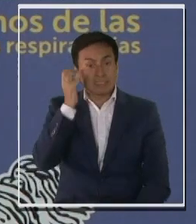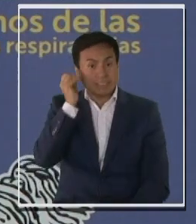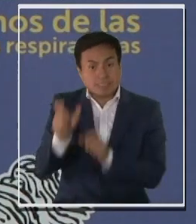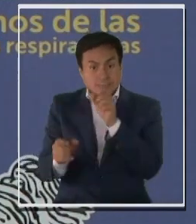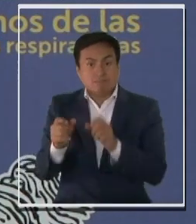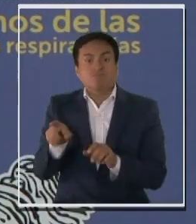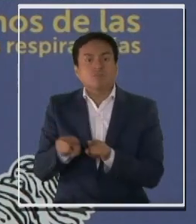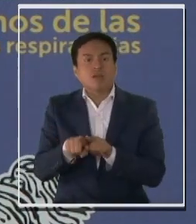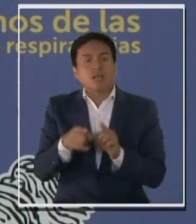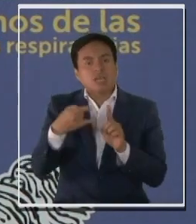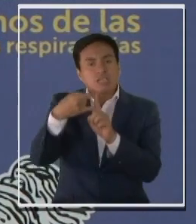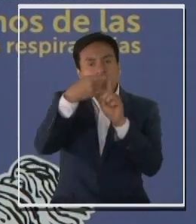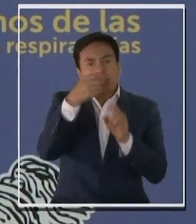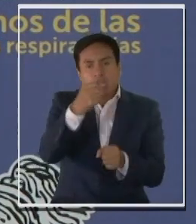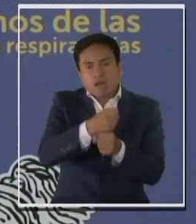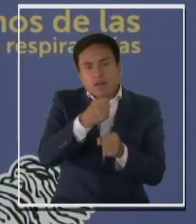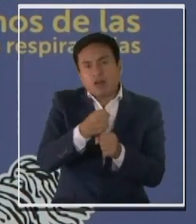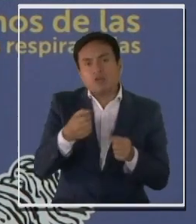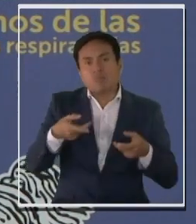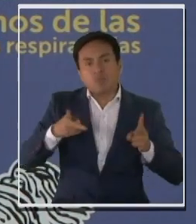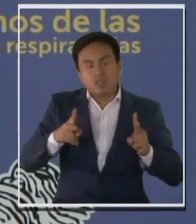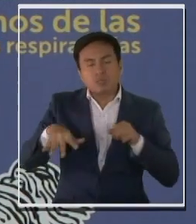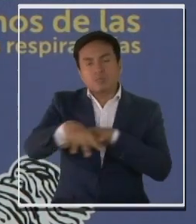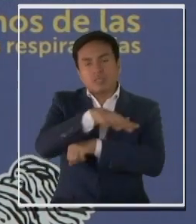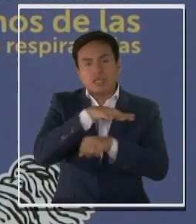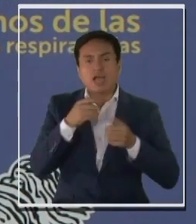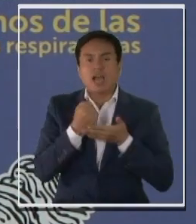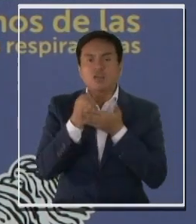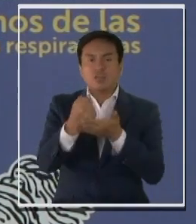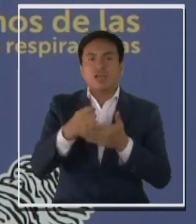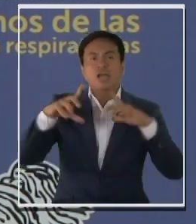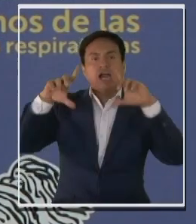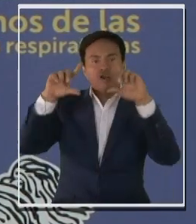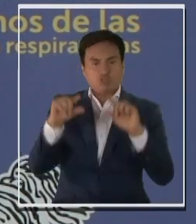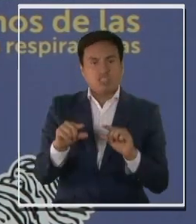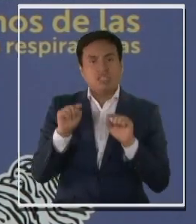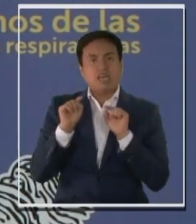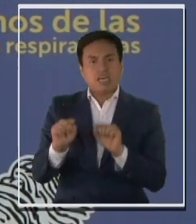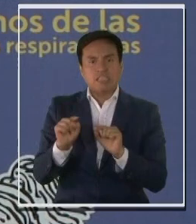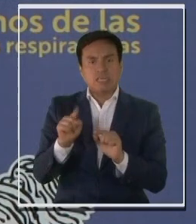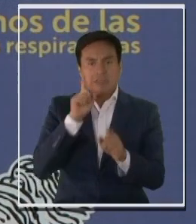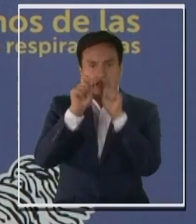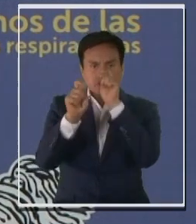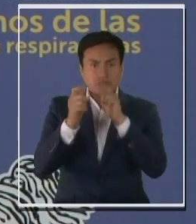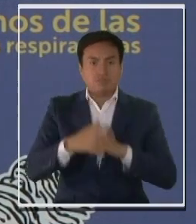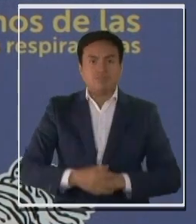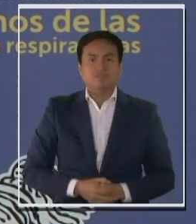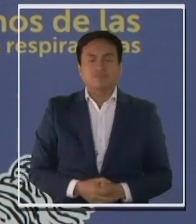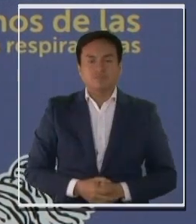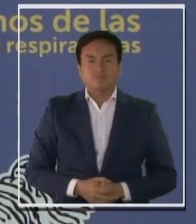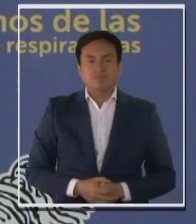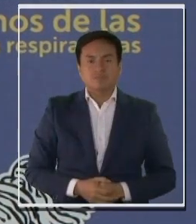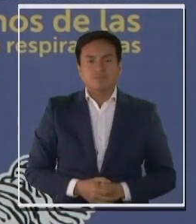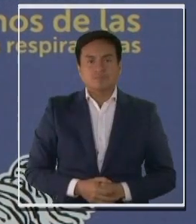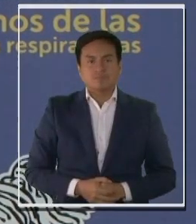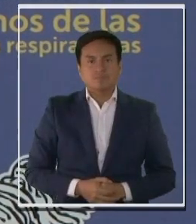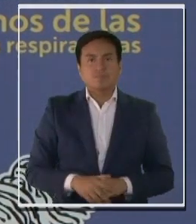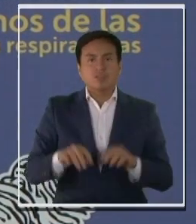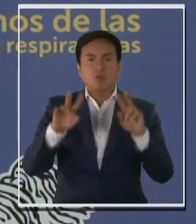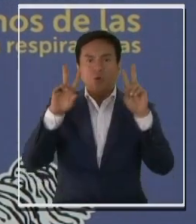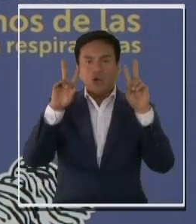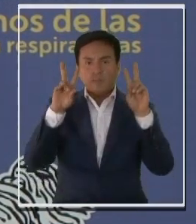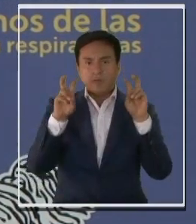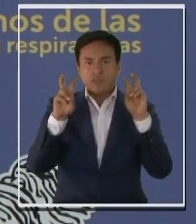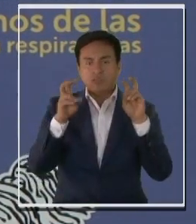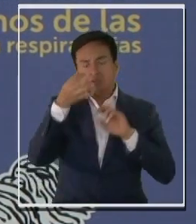poder hacer teletrabajo cuando las condiciones lo permitan va a ayudar a reducir este este riesgo y con respecto